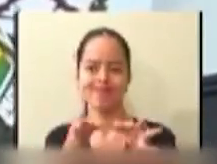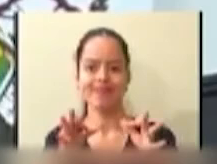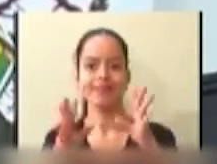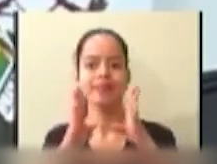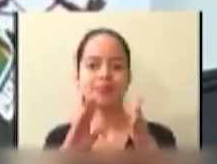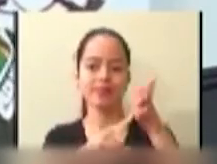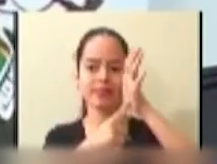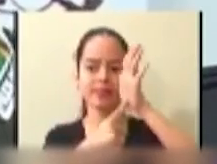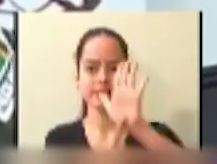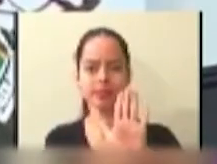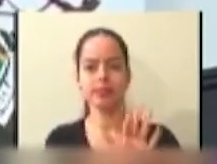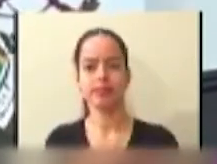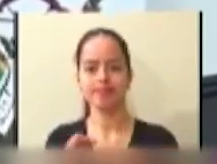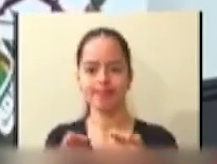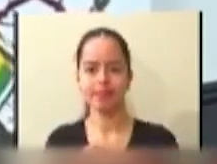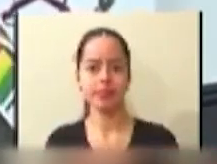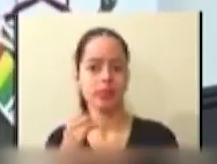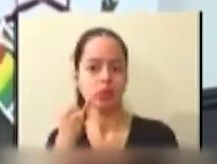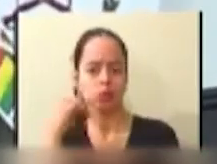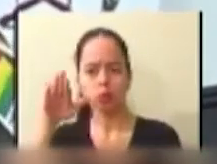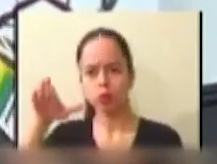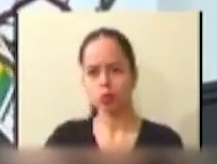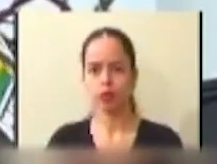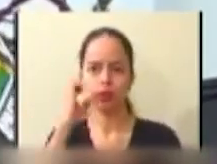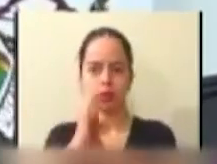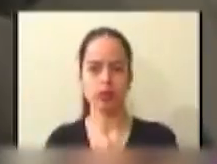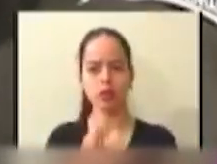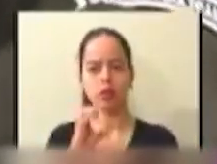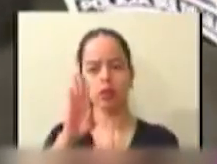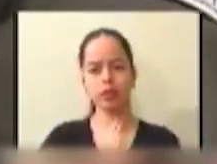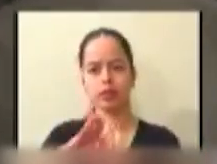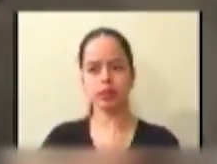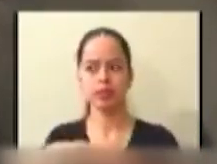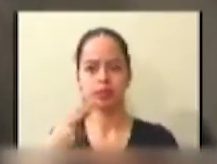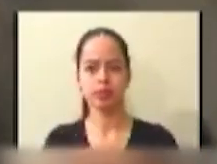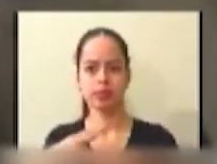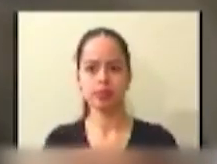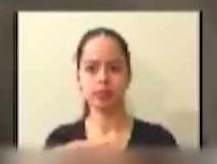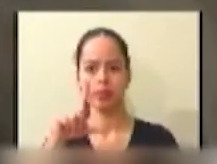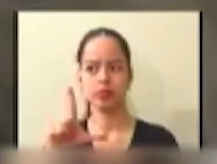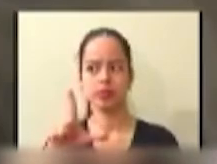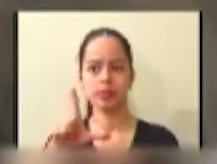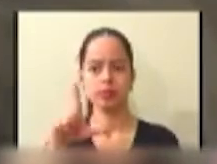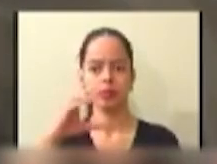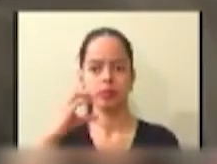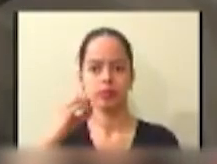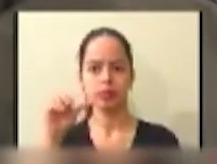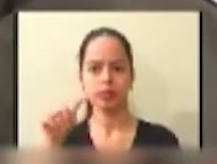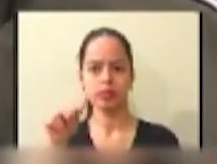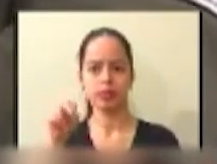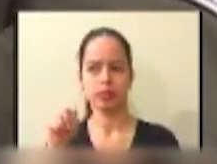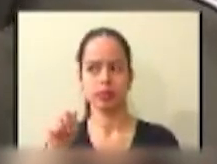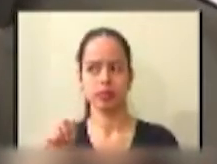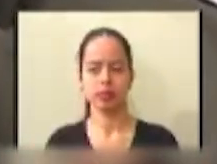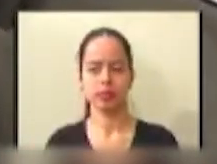otras que un menor de edad, de nombre Loan Peña, de la